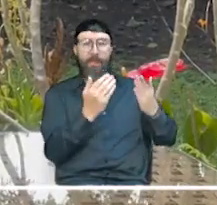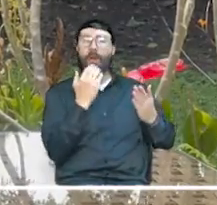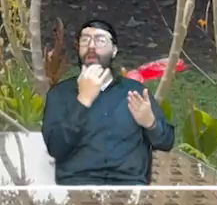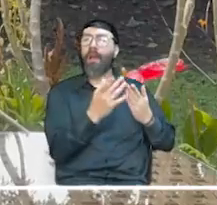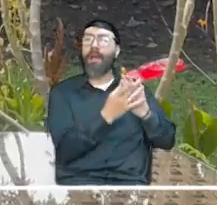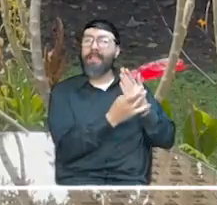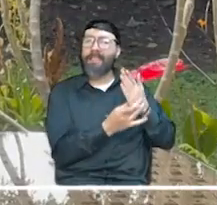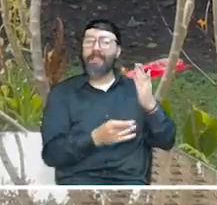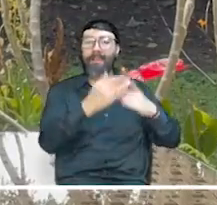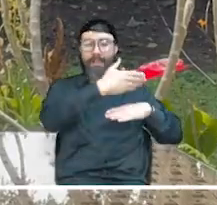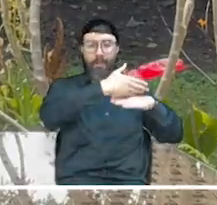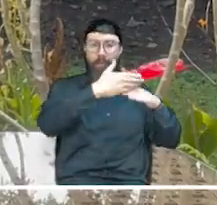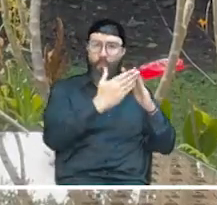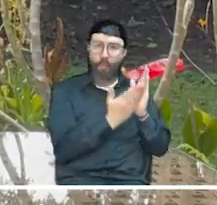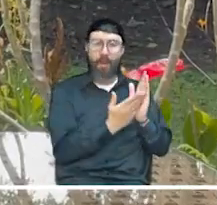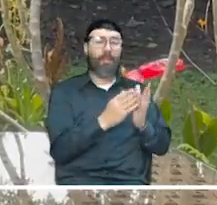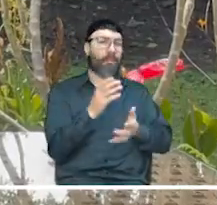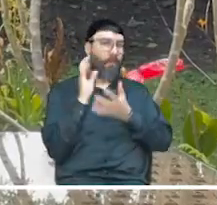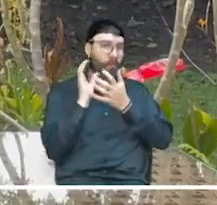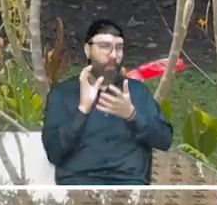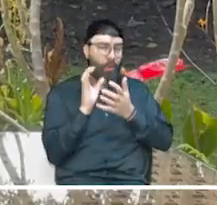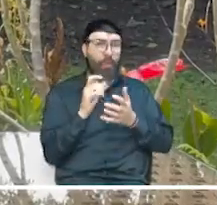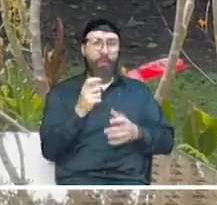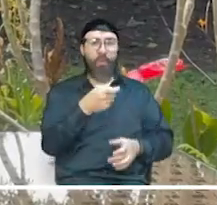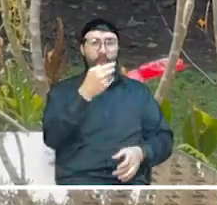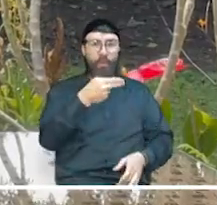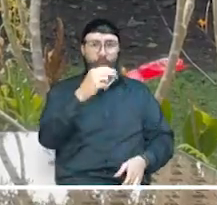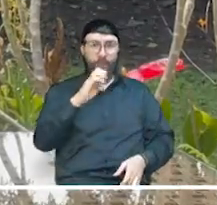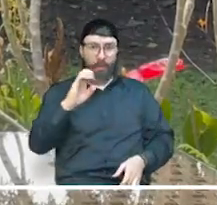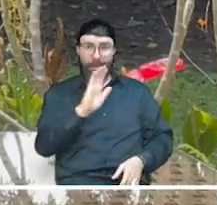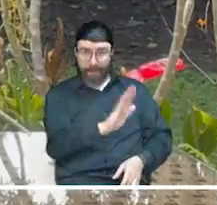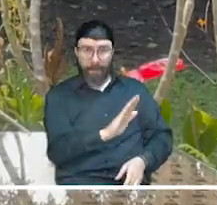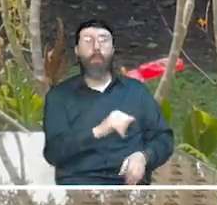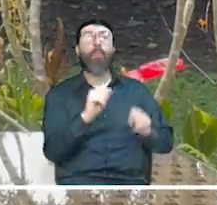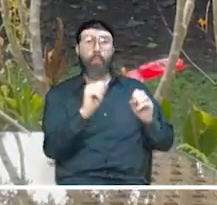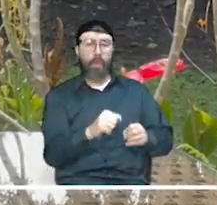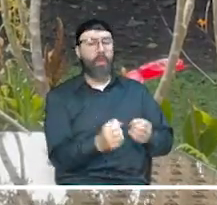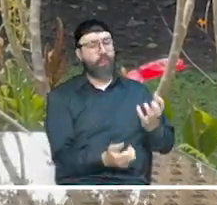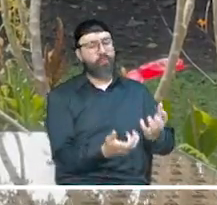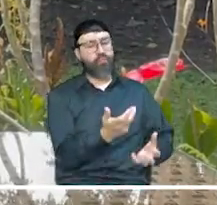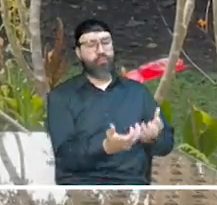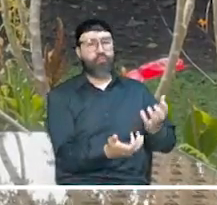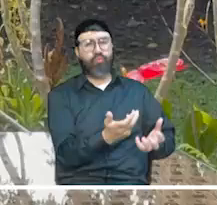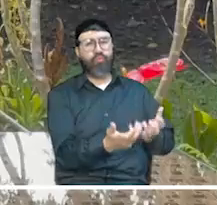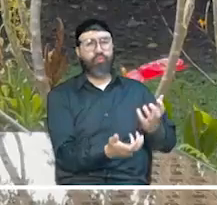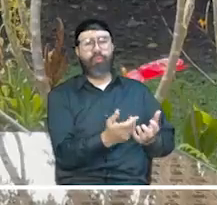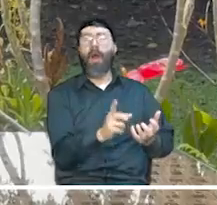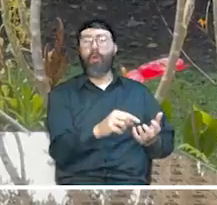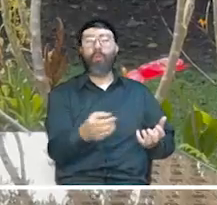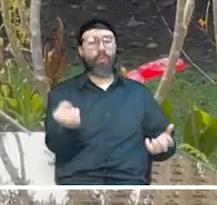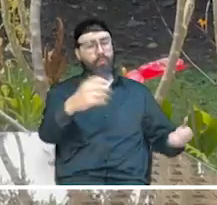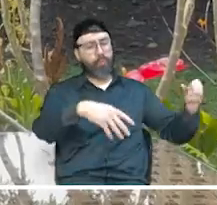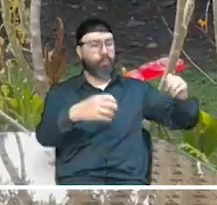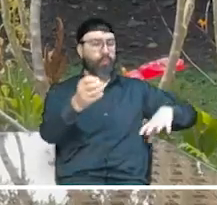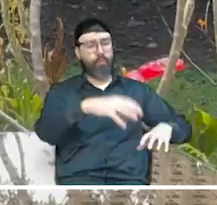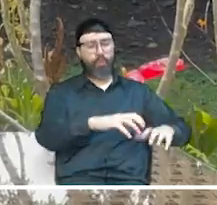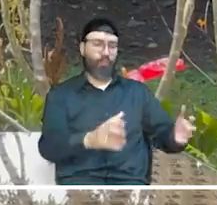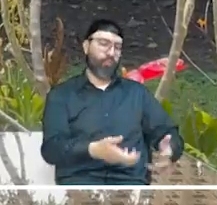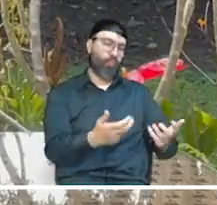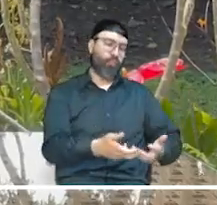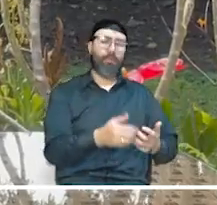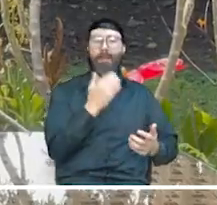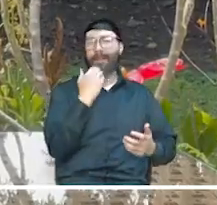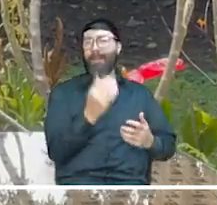aguacate, el aceite de coco y el ghee los podemos llevar al sartén para preparar ciertos alimentos, como puede ser el huevo o